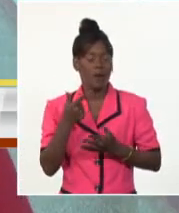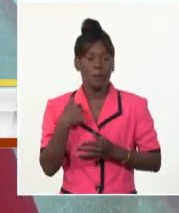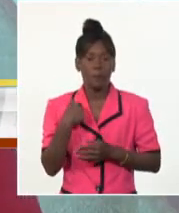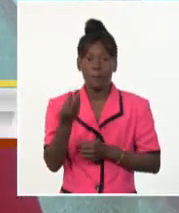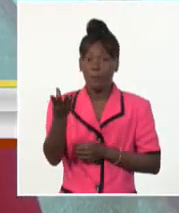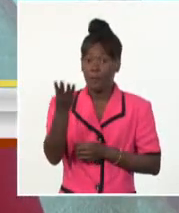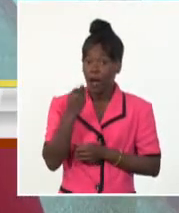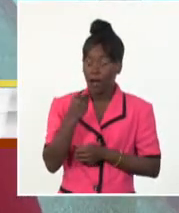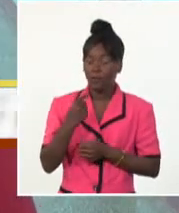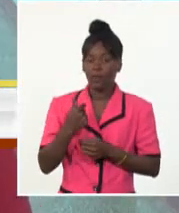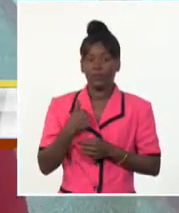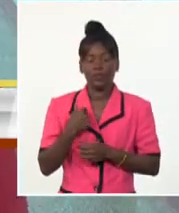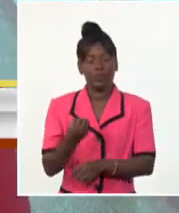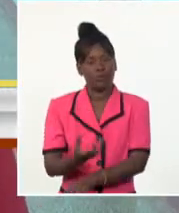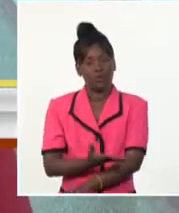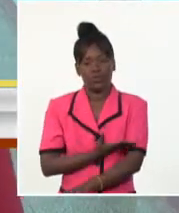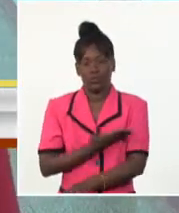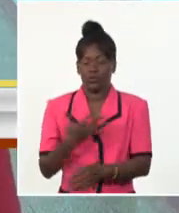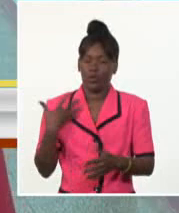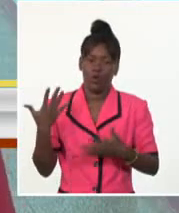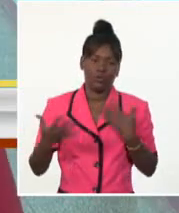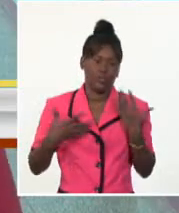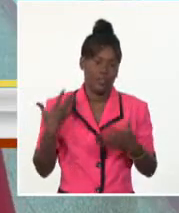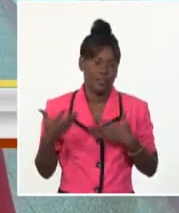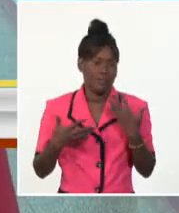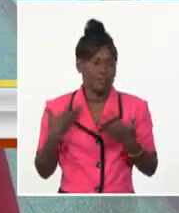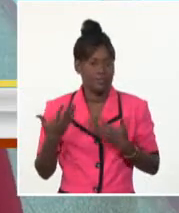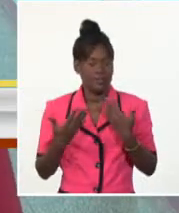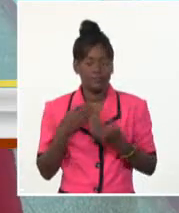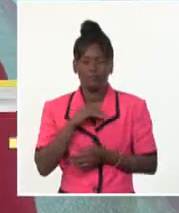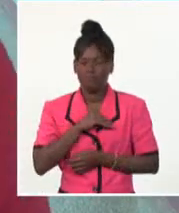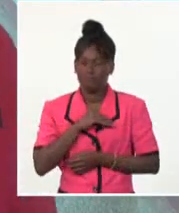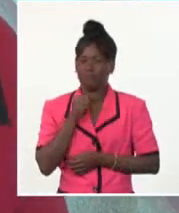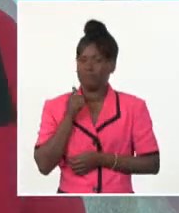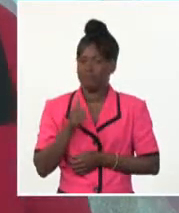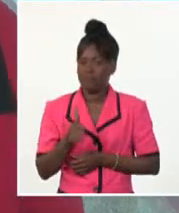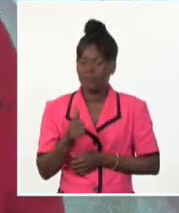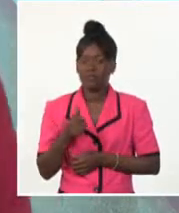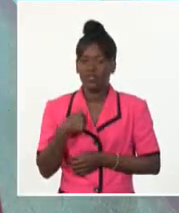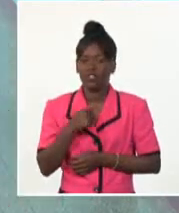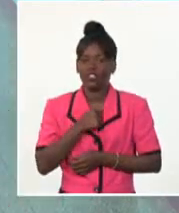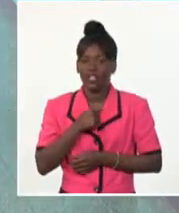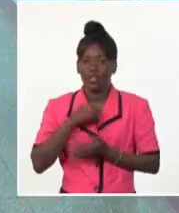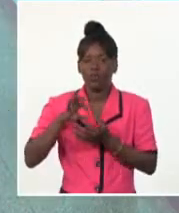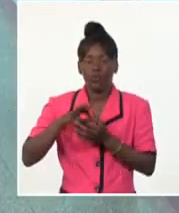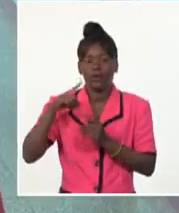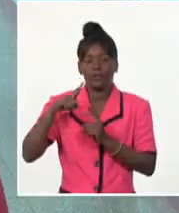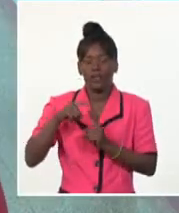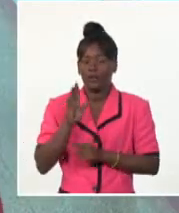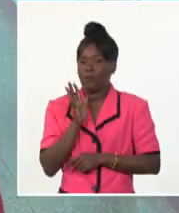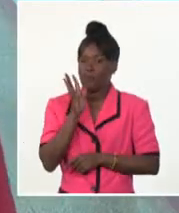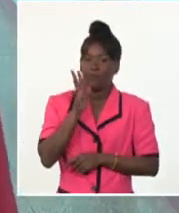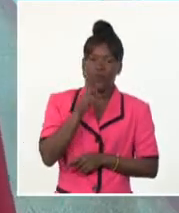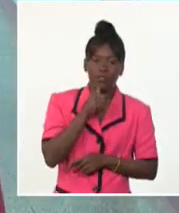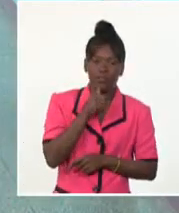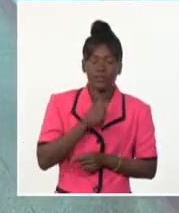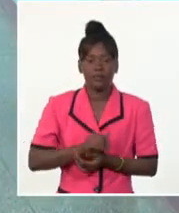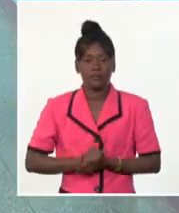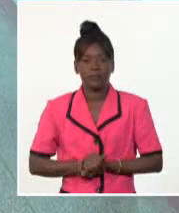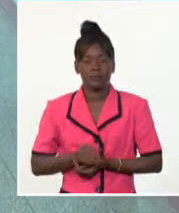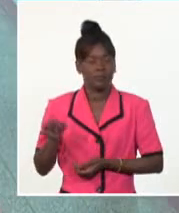me ha emocionado mucho representar mi provincia, mi municipio, pero más que